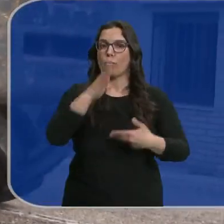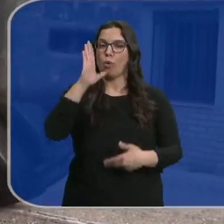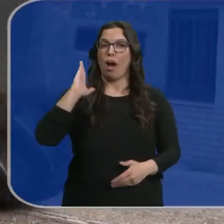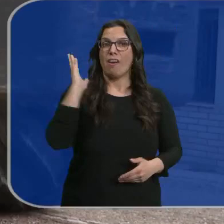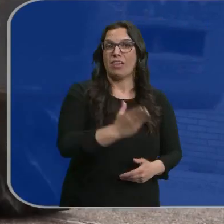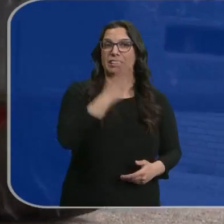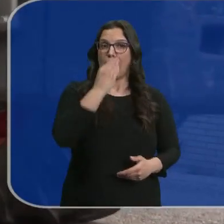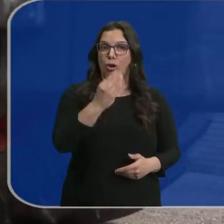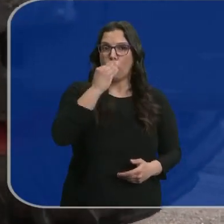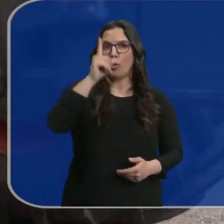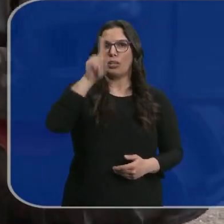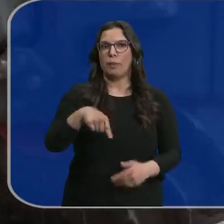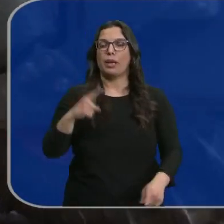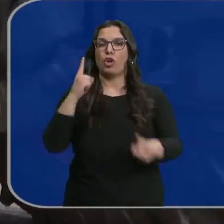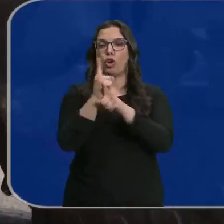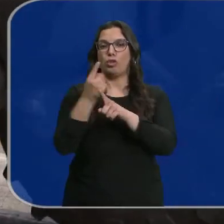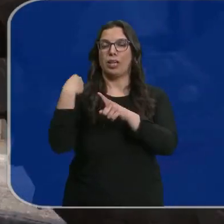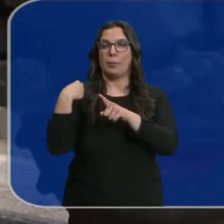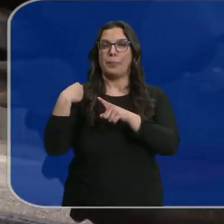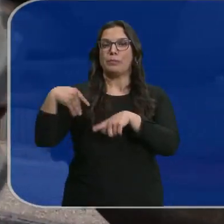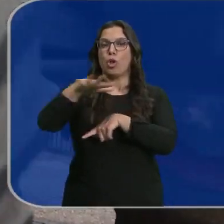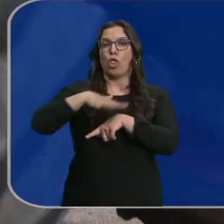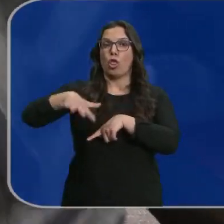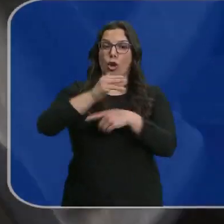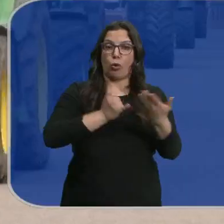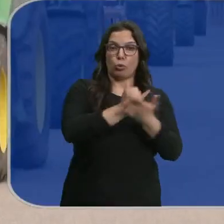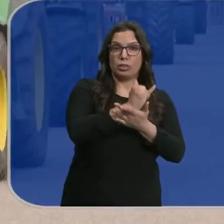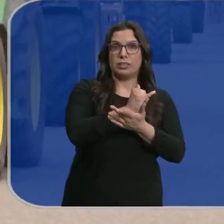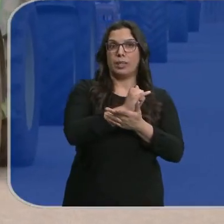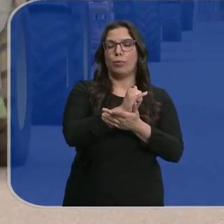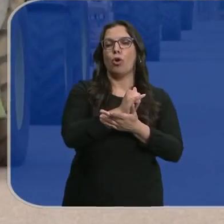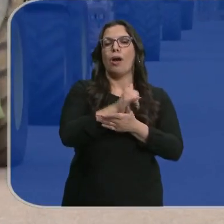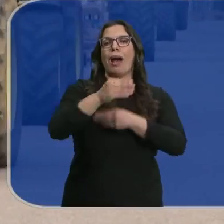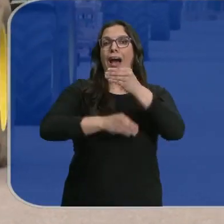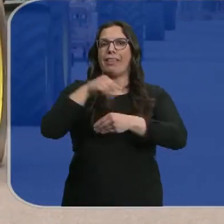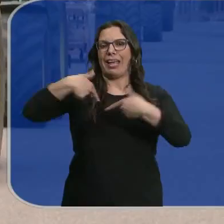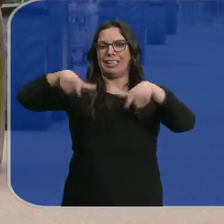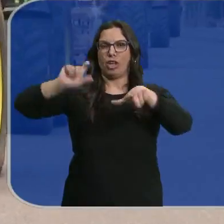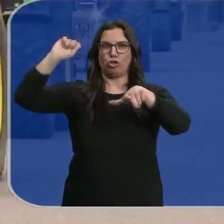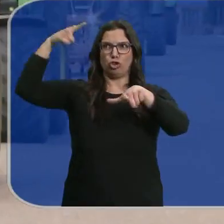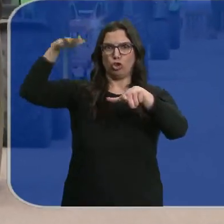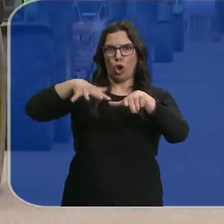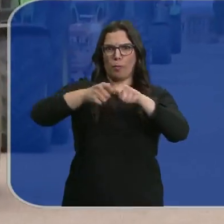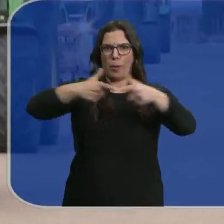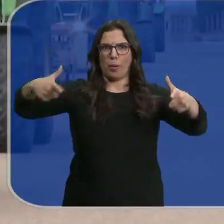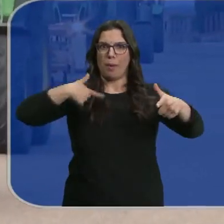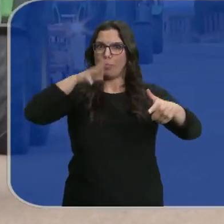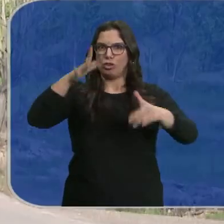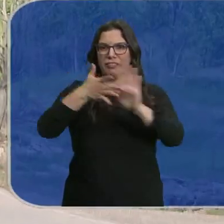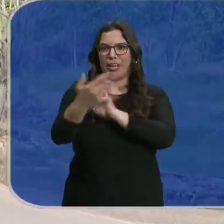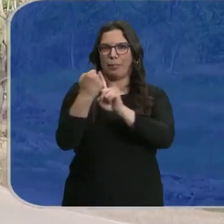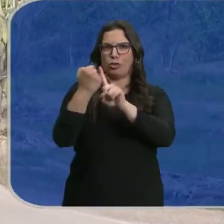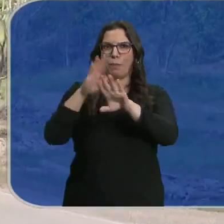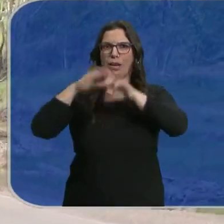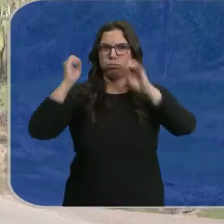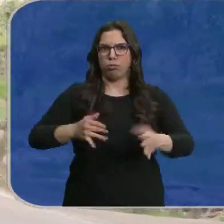fauna salvaje y contra las plantas de energía renovable en terrenos de cultivo. Denuncian que les están echando del campo. Hoy han colapsado con esta